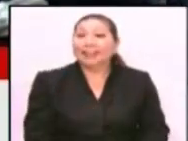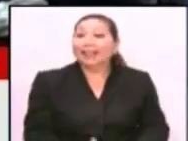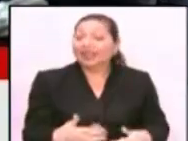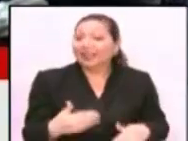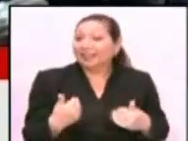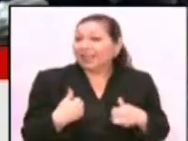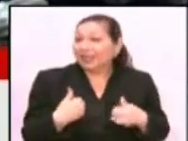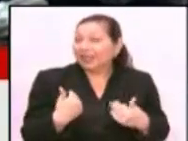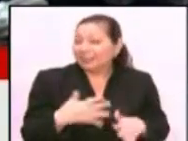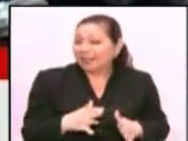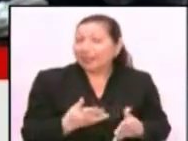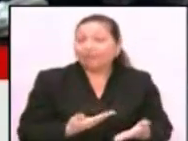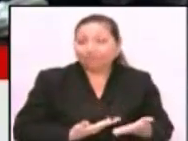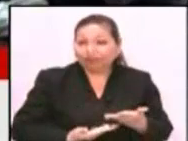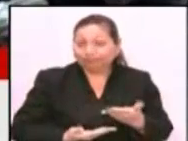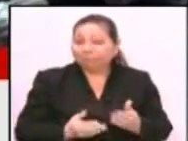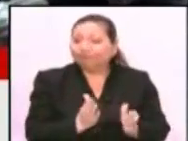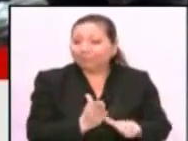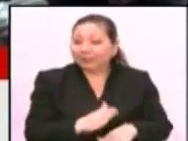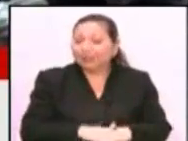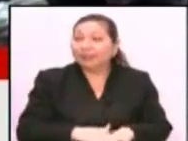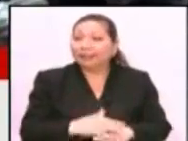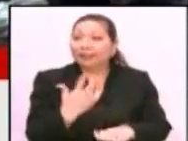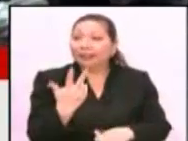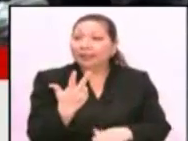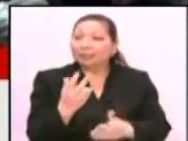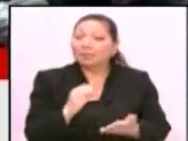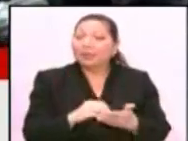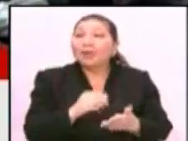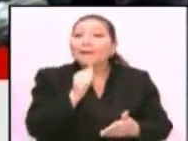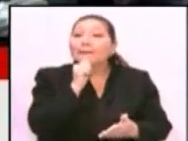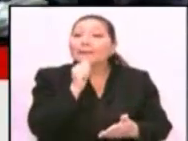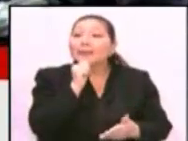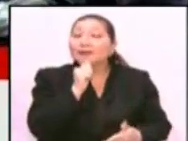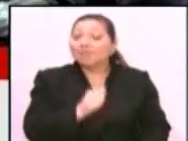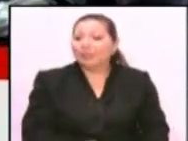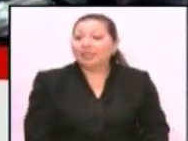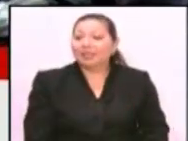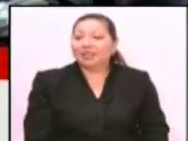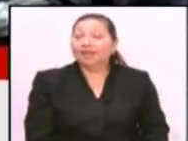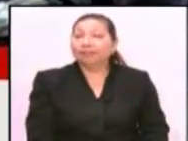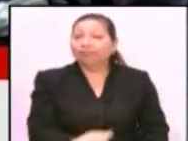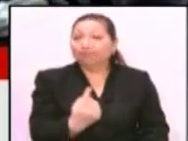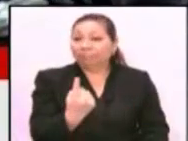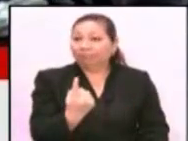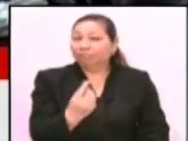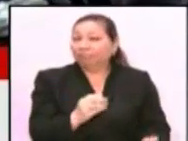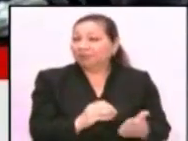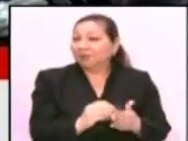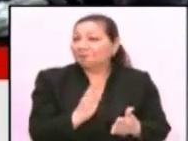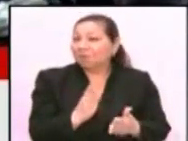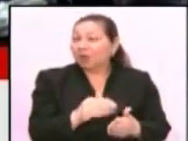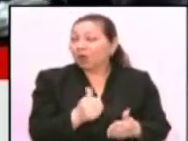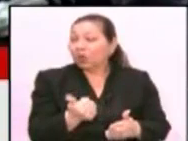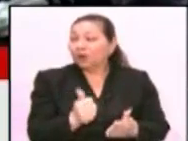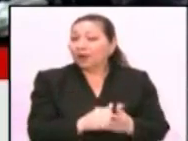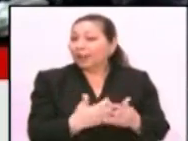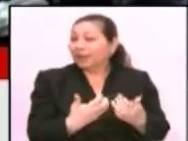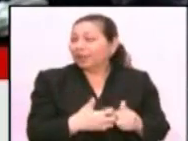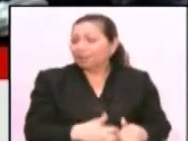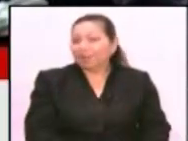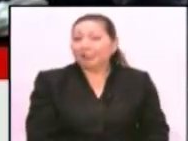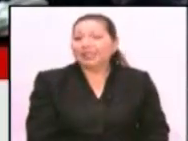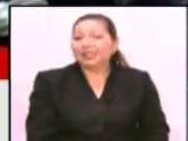ya están, mejor dicho, financiando las operaciones, son 3 fundaciones privadas. Una de ellas es una fundación de un banco y las otras son de